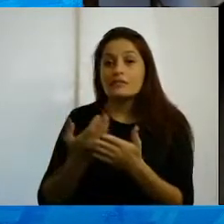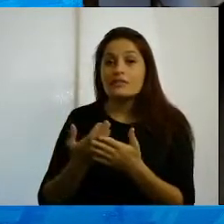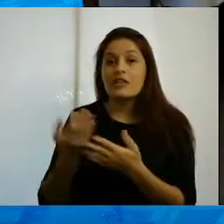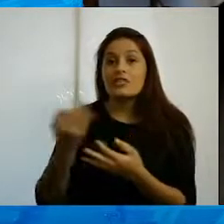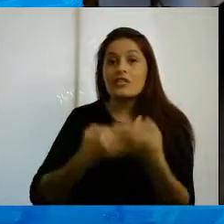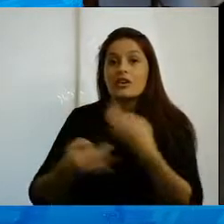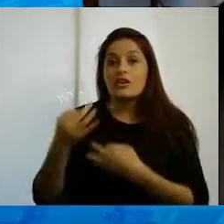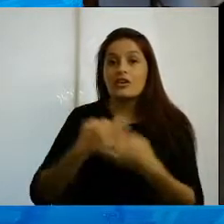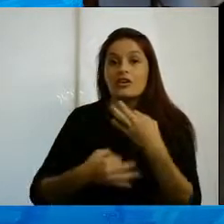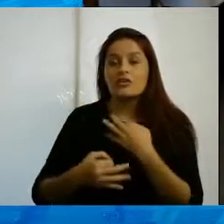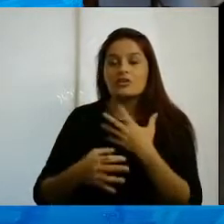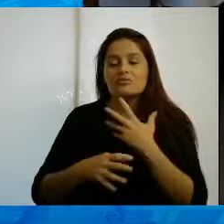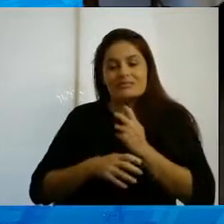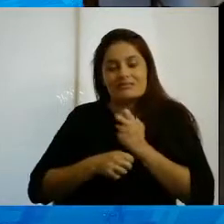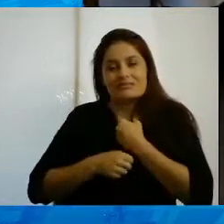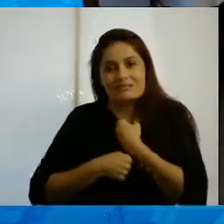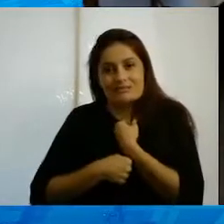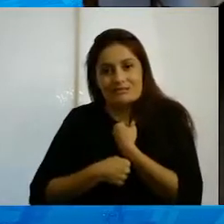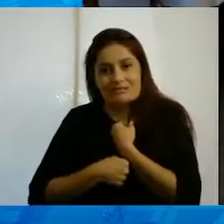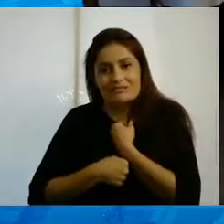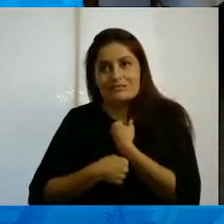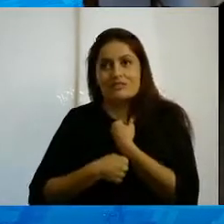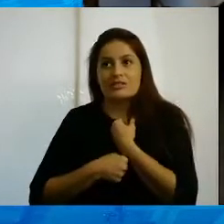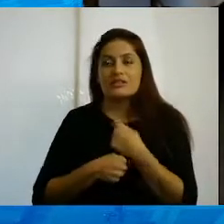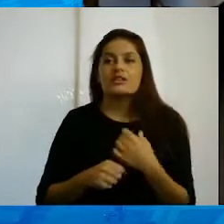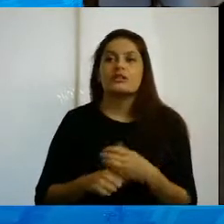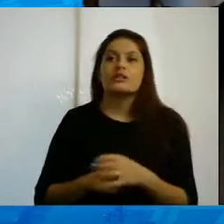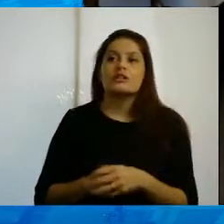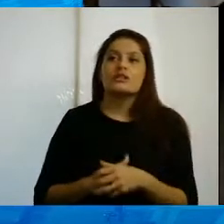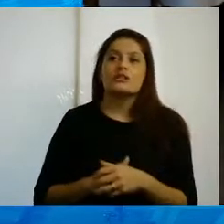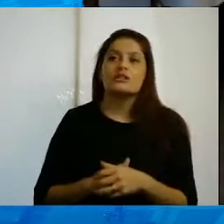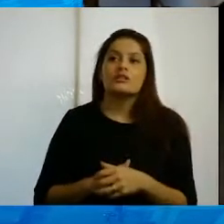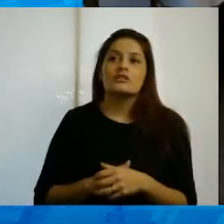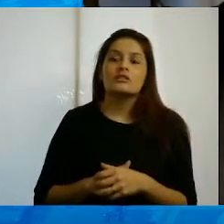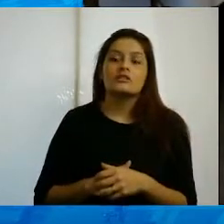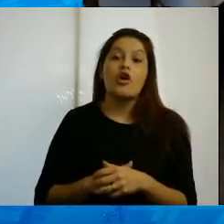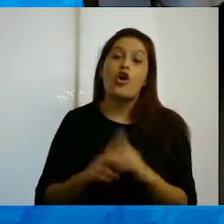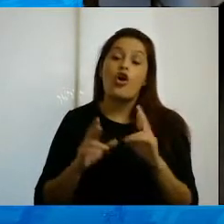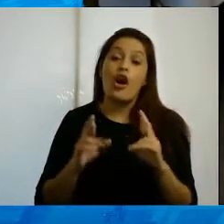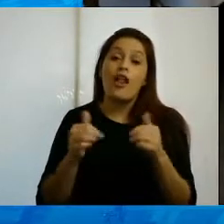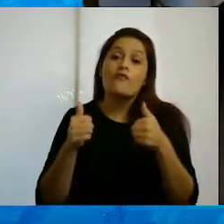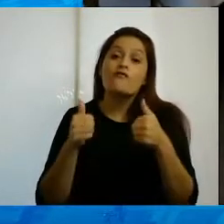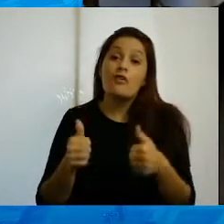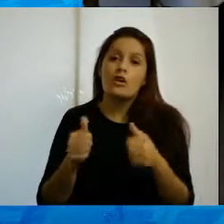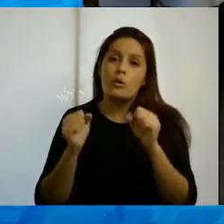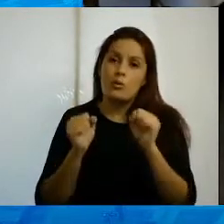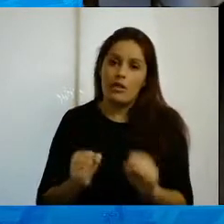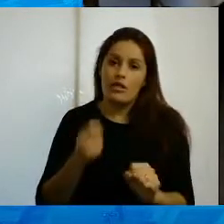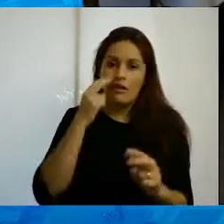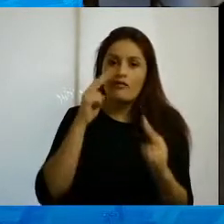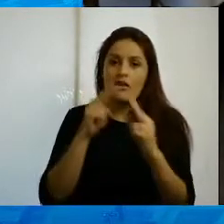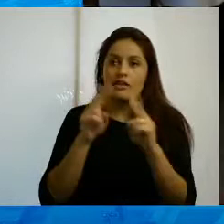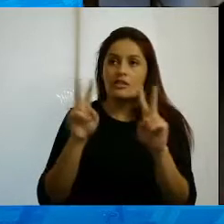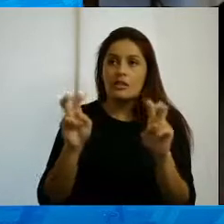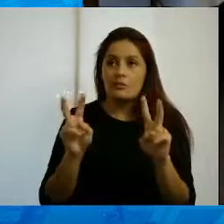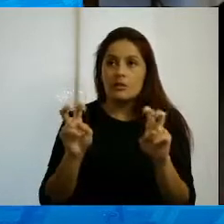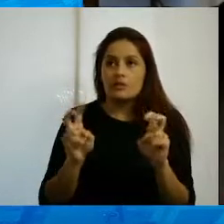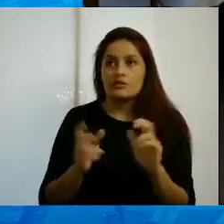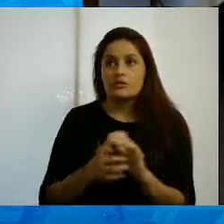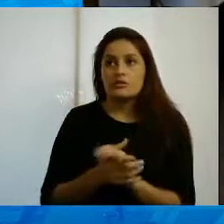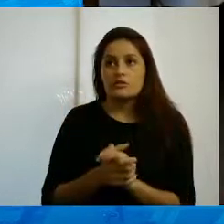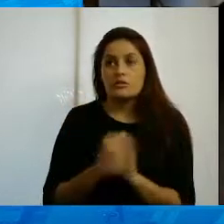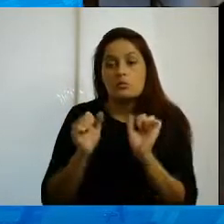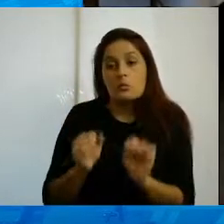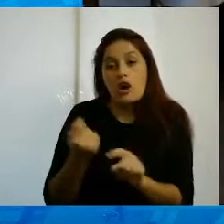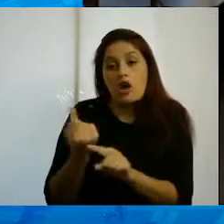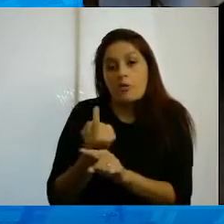se sentía como agobiado por la Hito. Y bueno, sería bueno, alcaldesa, que lo viera ese tema, ¿no? Y si pudieran conversar con